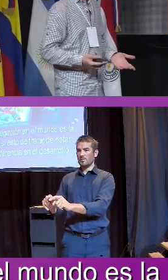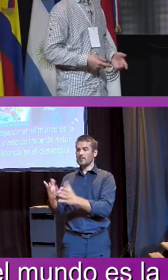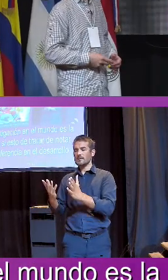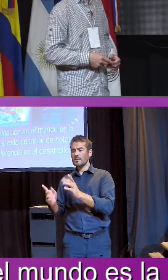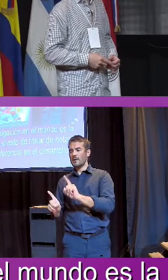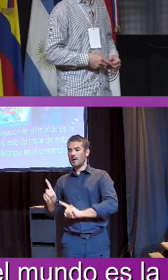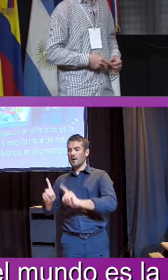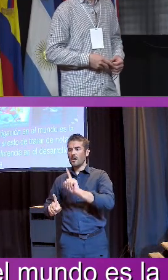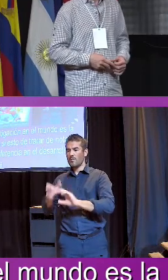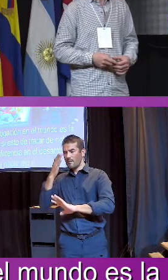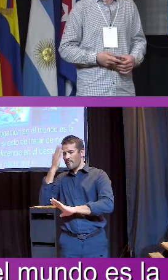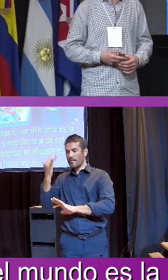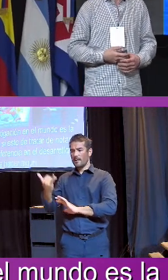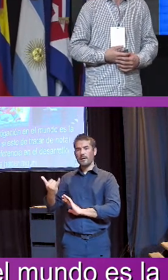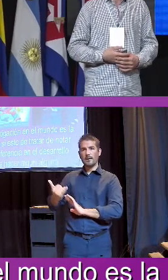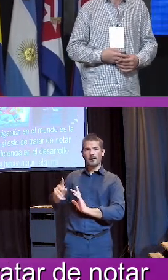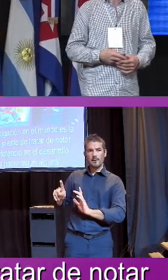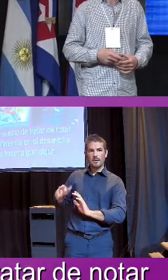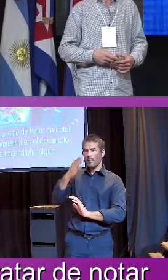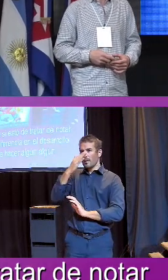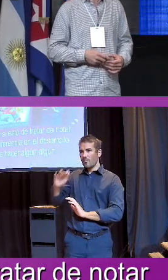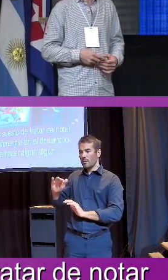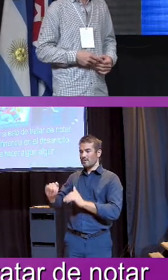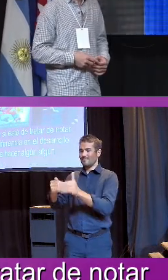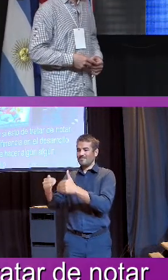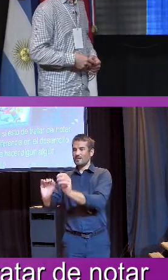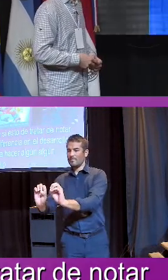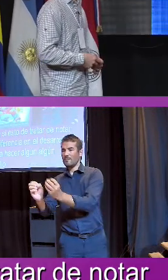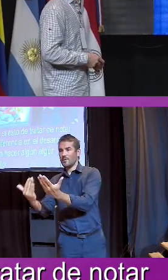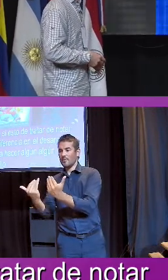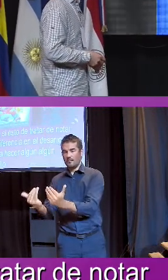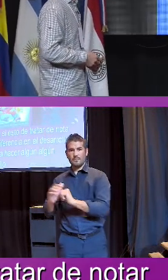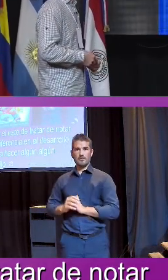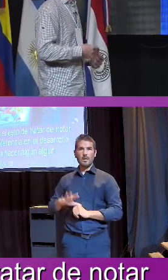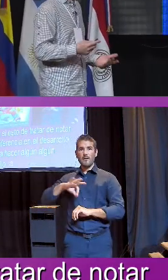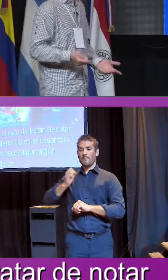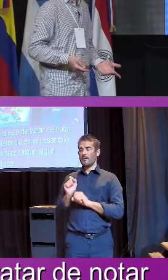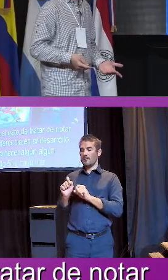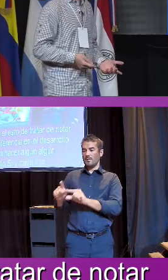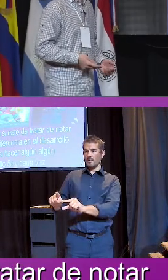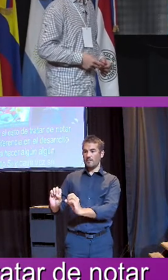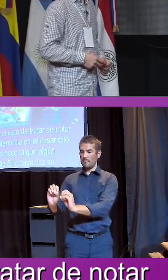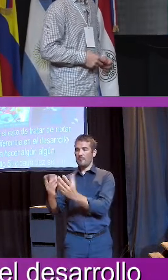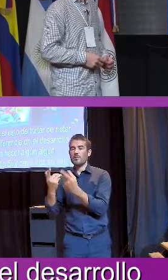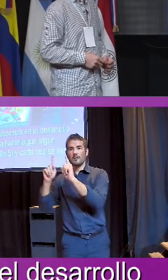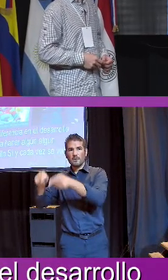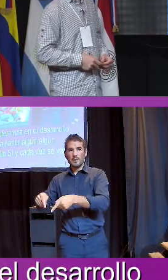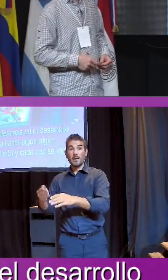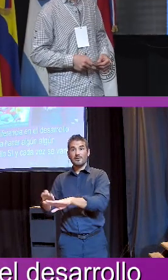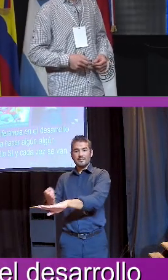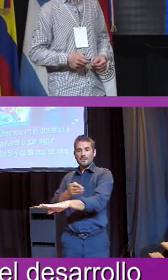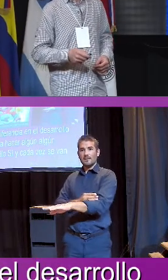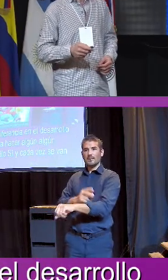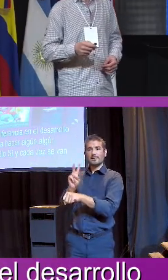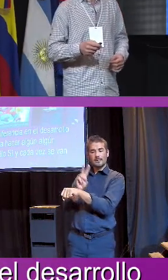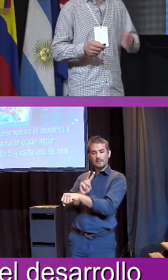que convendría hacer algún abordaje para favorecer el desarrollo. ¿Sí? Y cada vez se van describiendo hallazgos